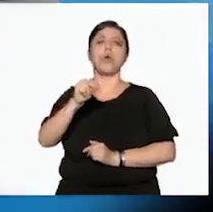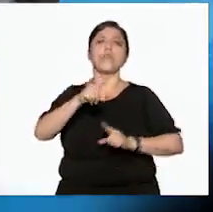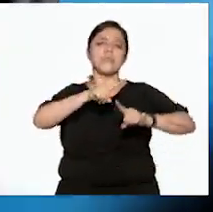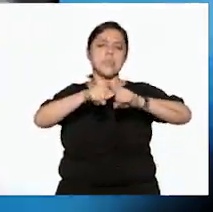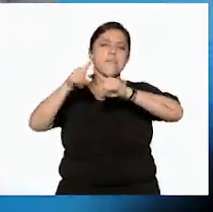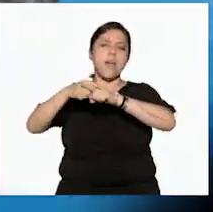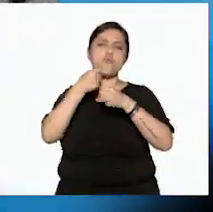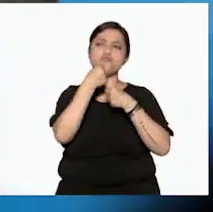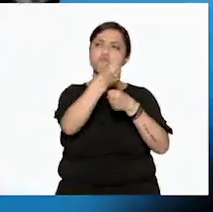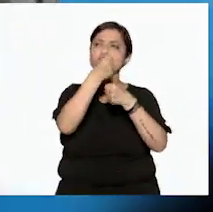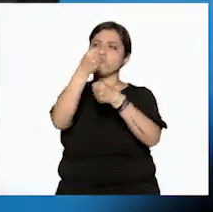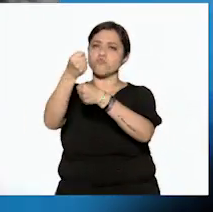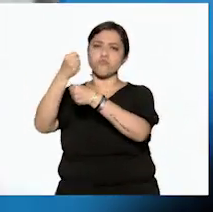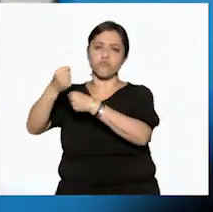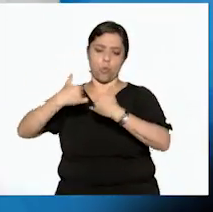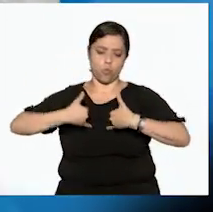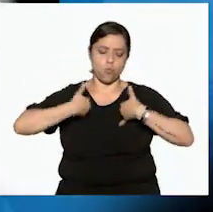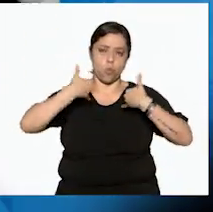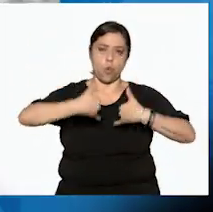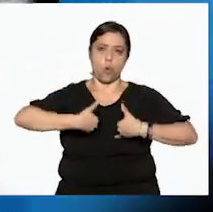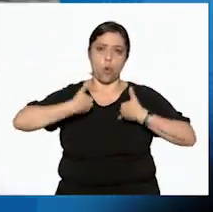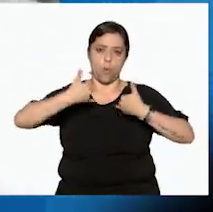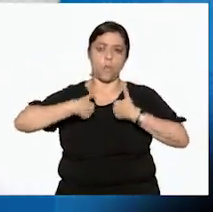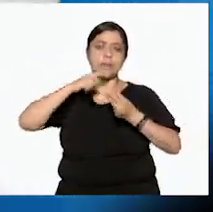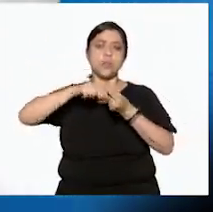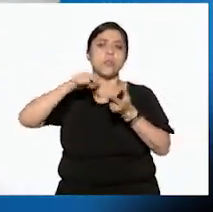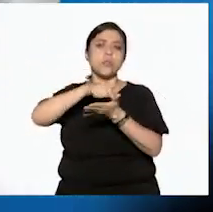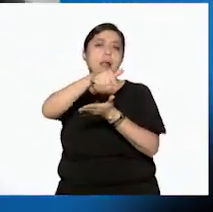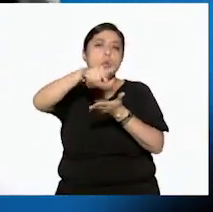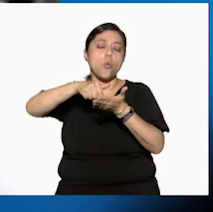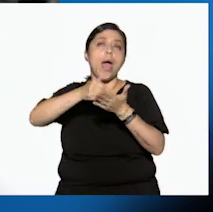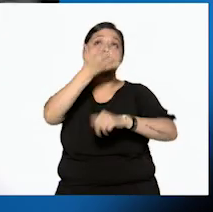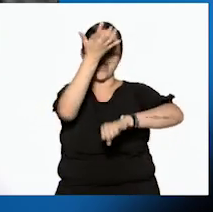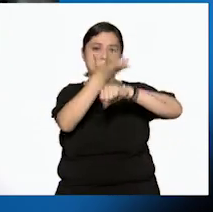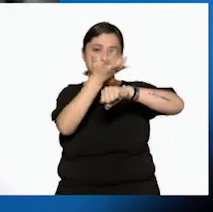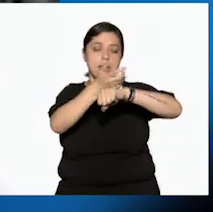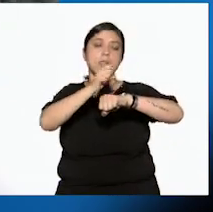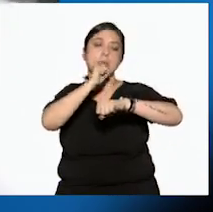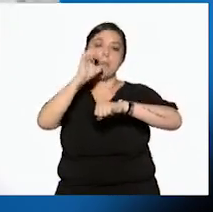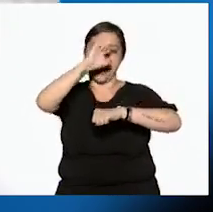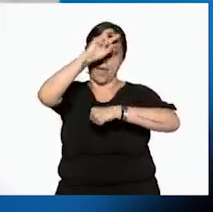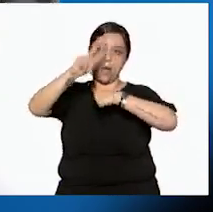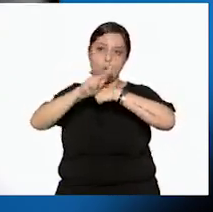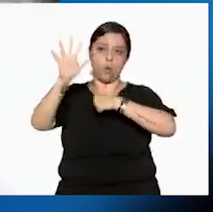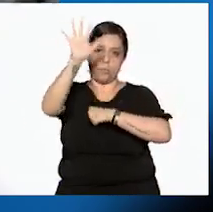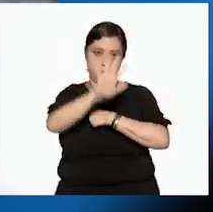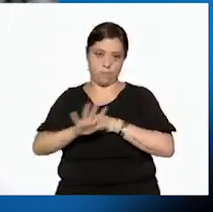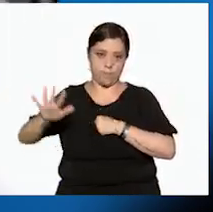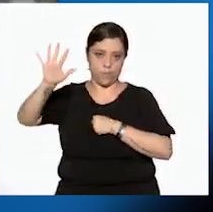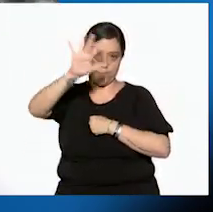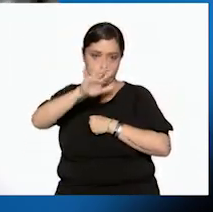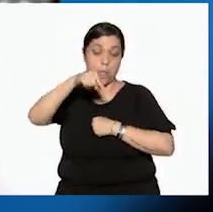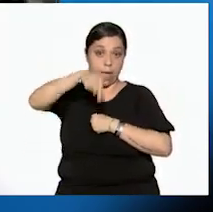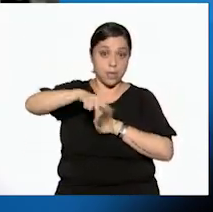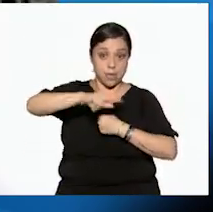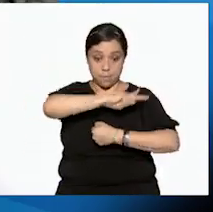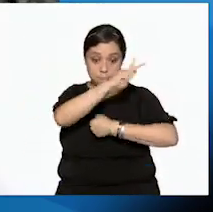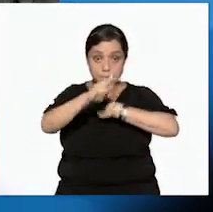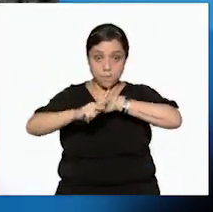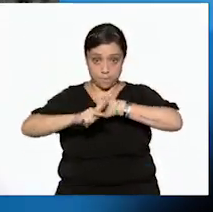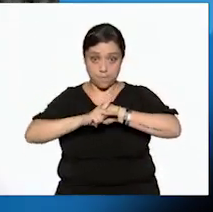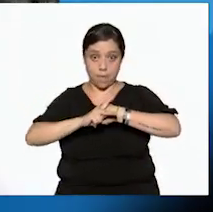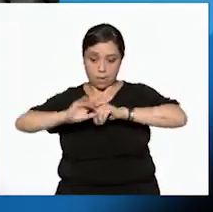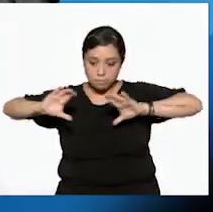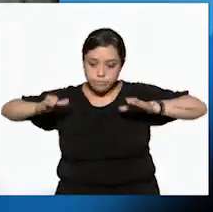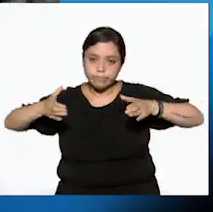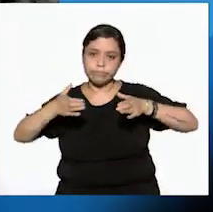de protestas juveniles que sacudieron sobre todo a los Estados Unidos y a Europa. En nuestro país, el